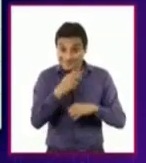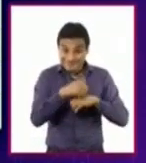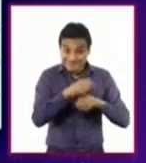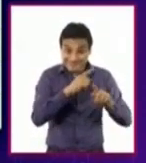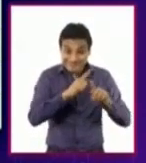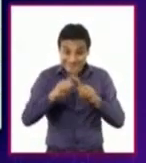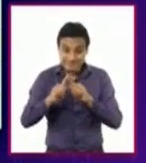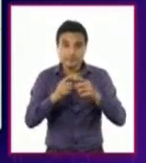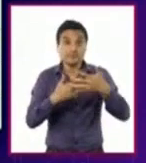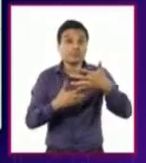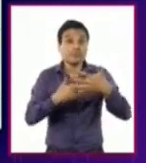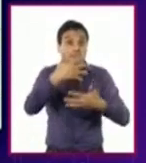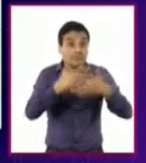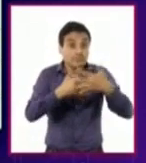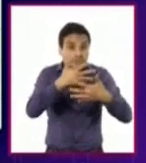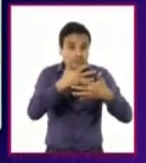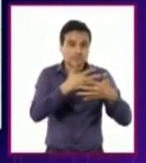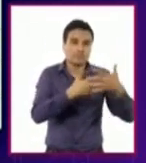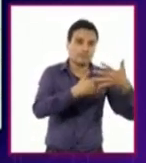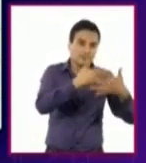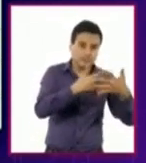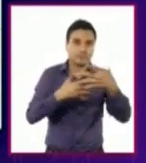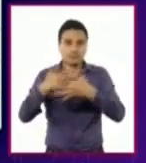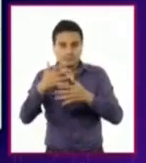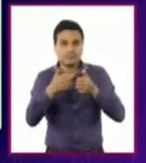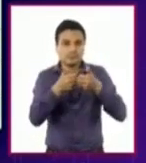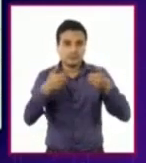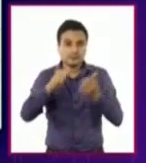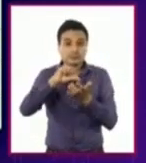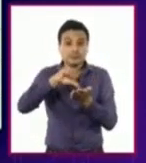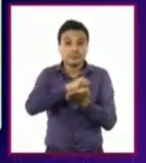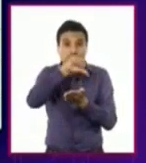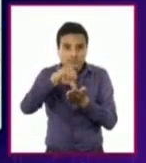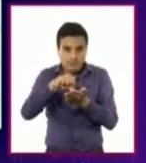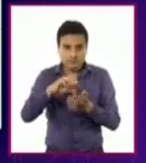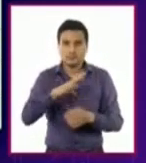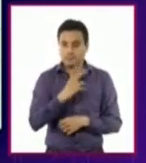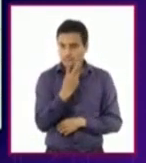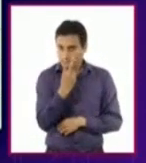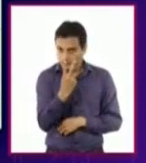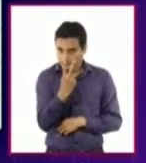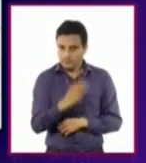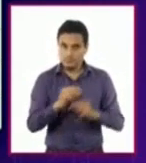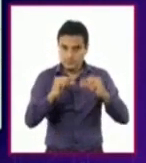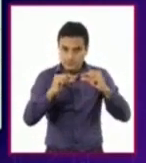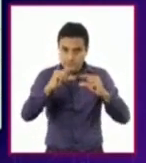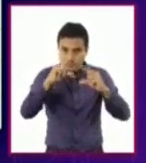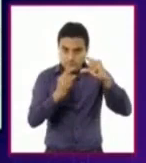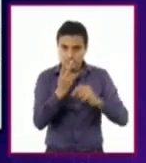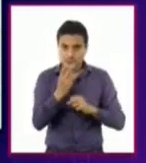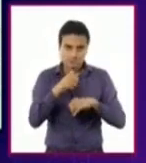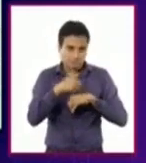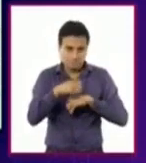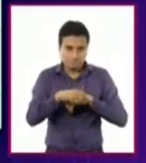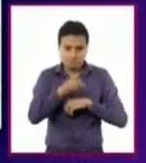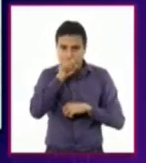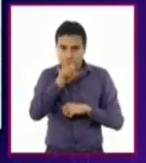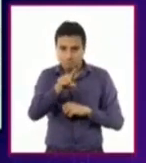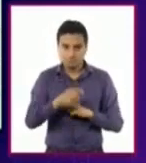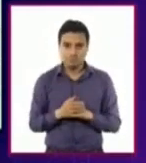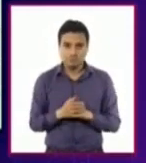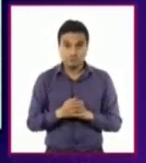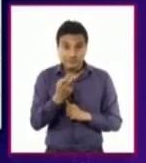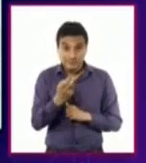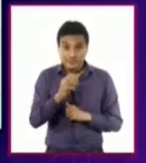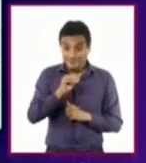15 de un lado y 15 del otro y al centro podemos observar dos datos que son el mismo valor por lo tanto